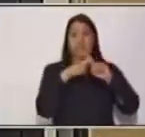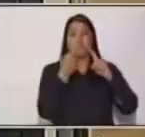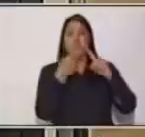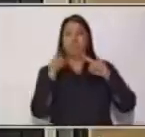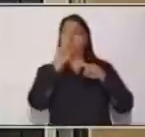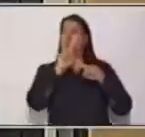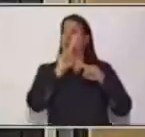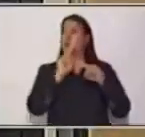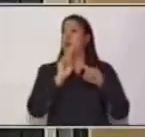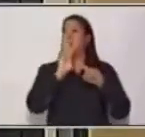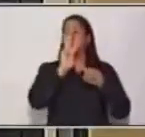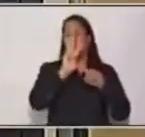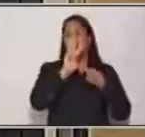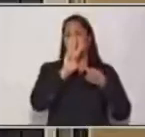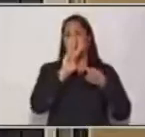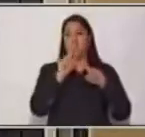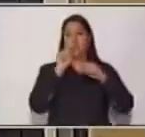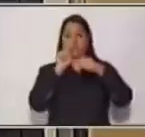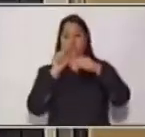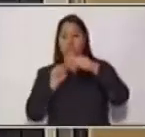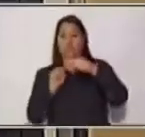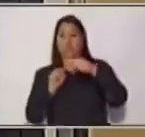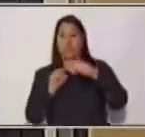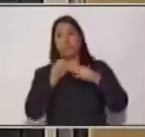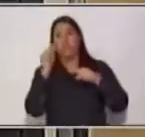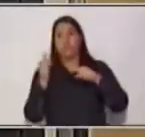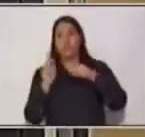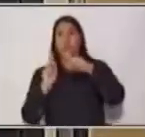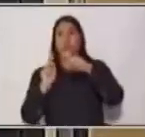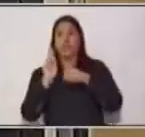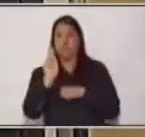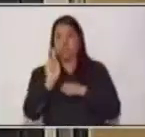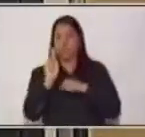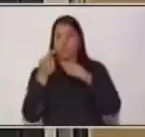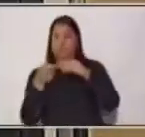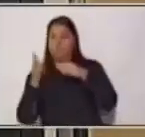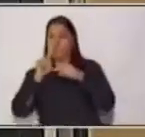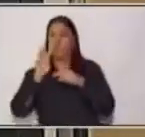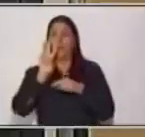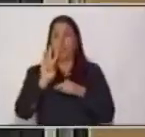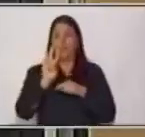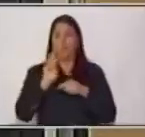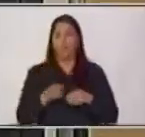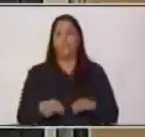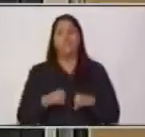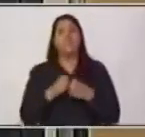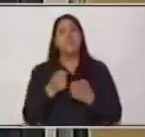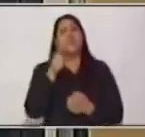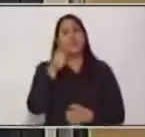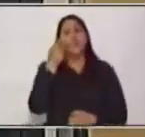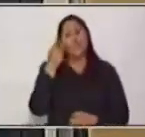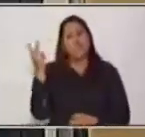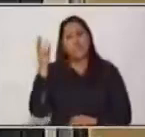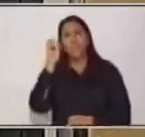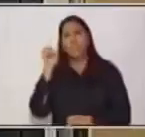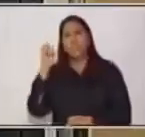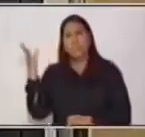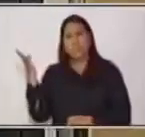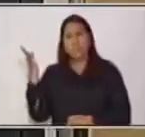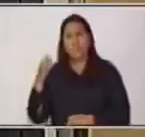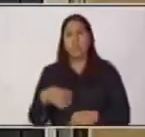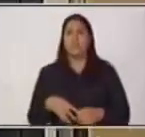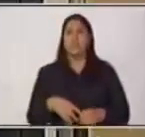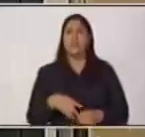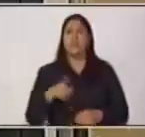Y al cubo dentro de y al cubo. Puedes observar que y al cubo dentro de y al cubo es